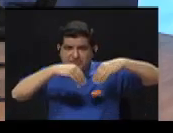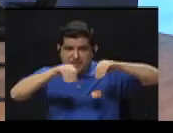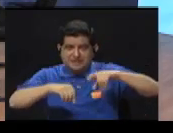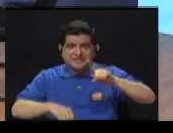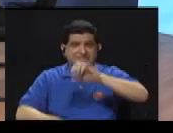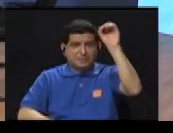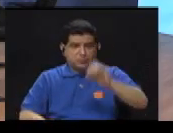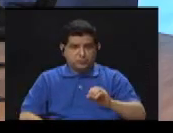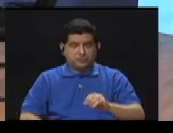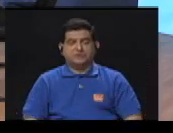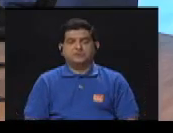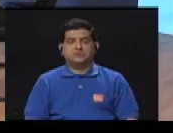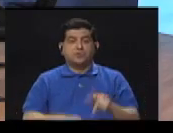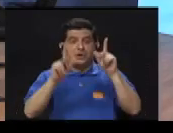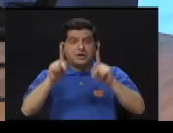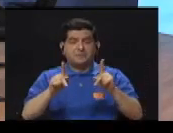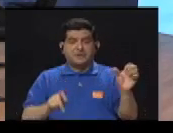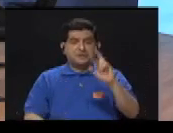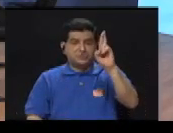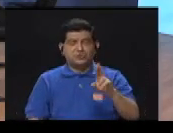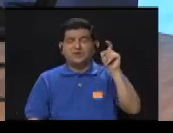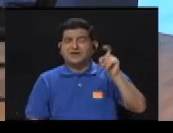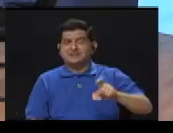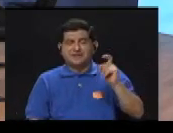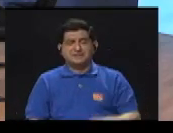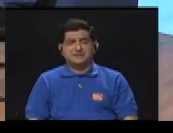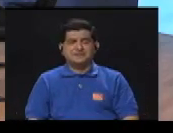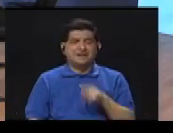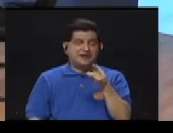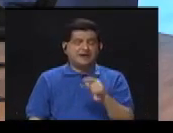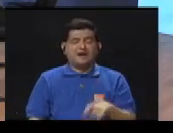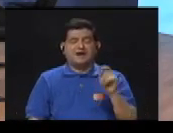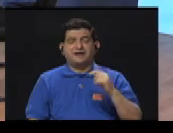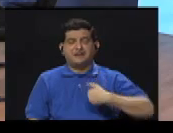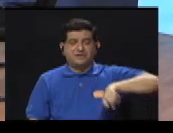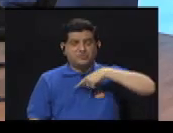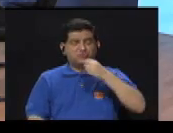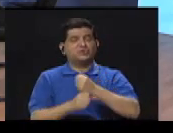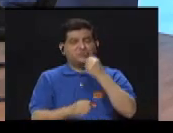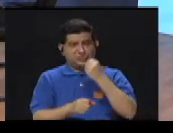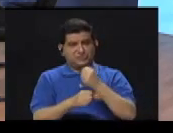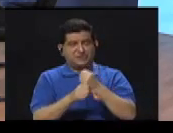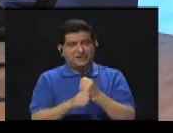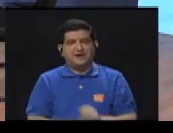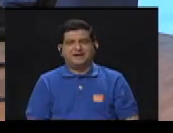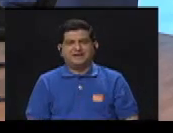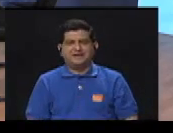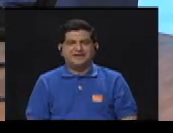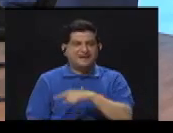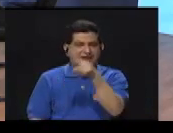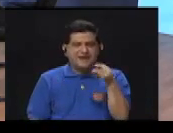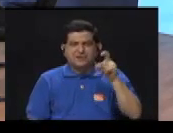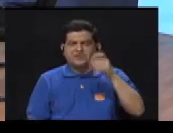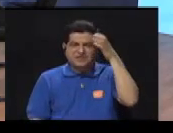100%. Y el público tico necesita muchísimo. Eso es algo en lo que también tenemos mucho trabajo, que necesita